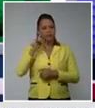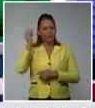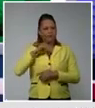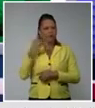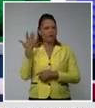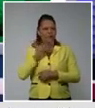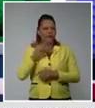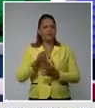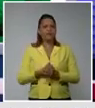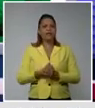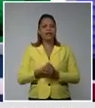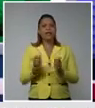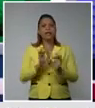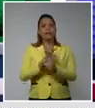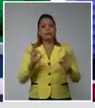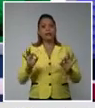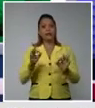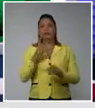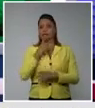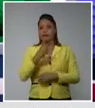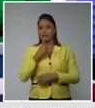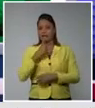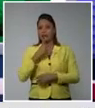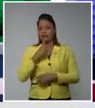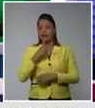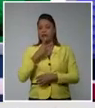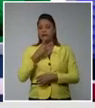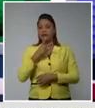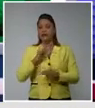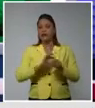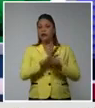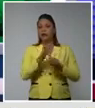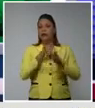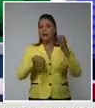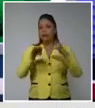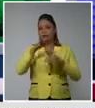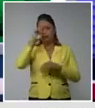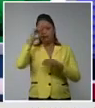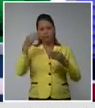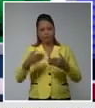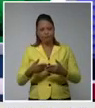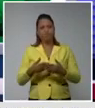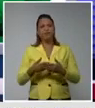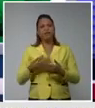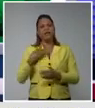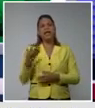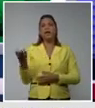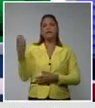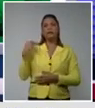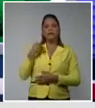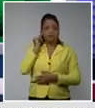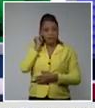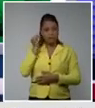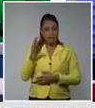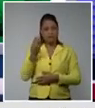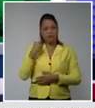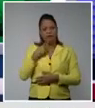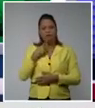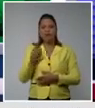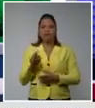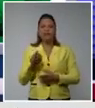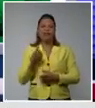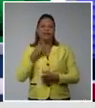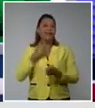la especialista que atiende esta actividad en el ministerio, ¿no? Y ella me decía, Durán, es que de todas formas es